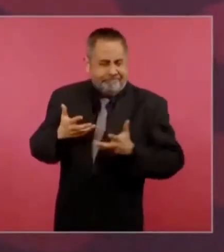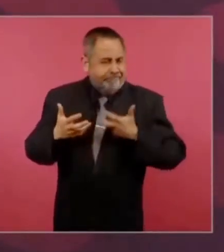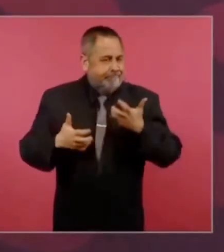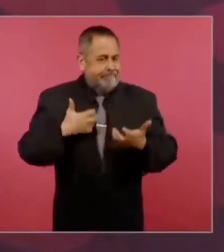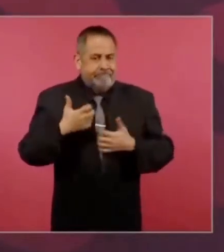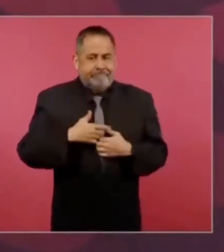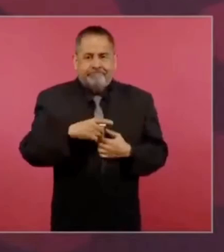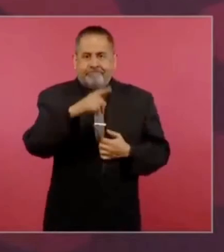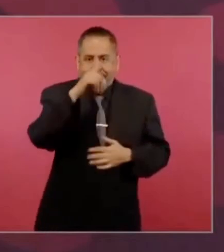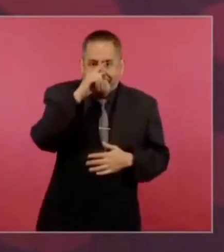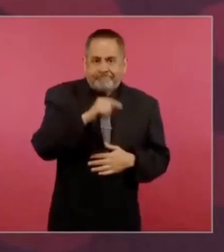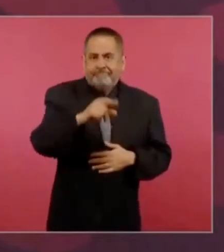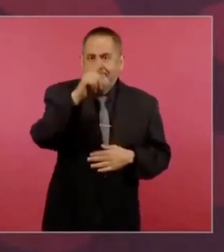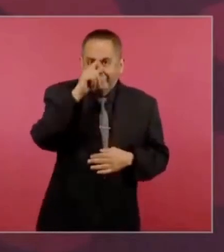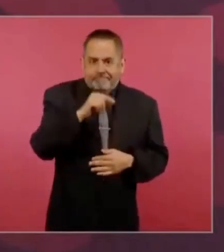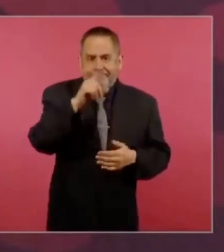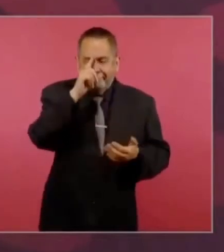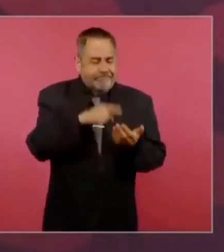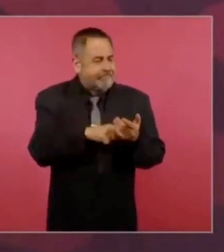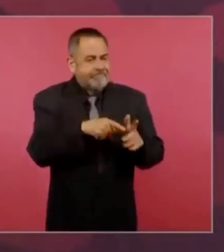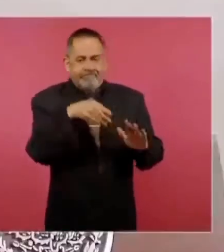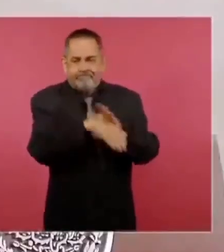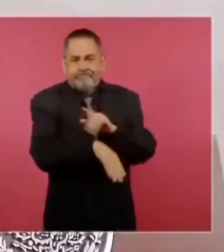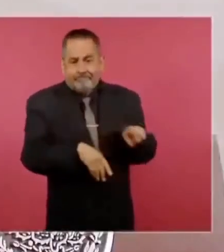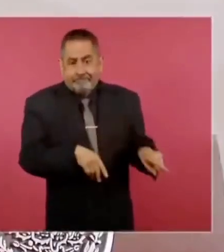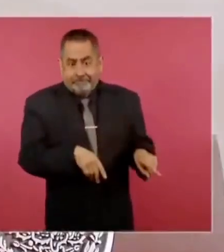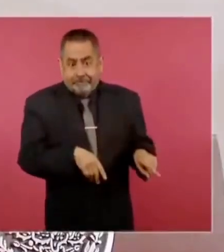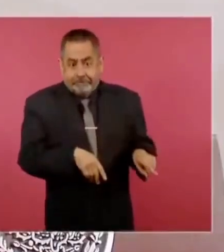pero no les funcionaba,